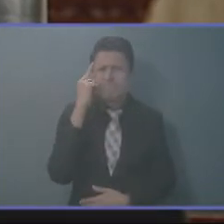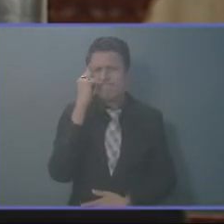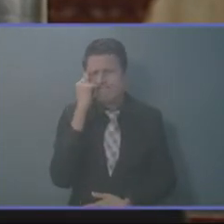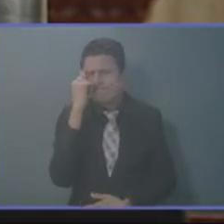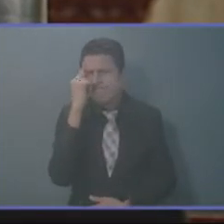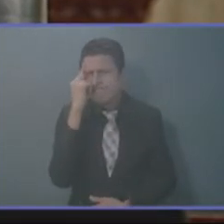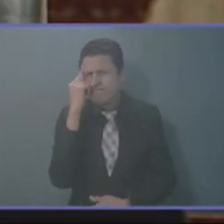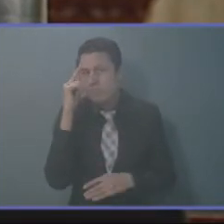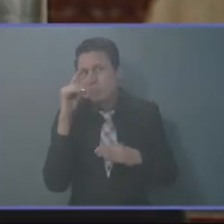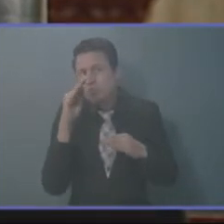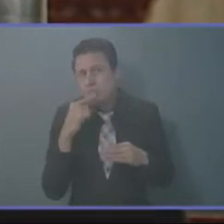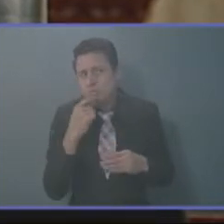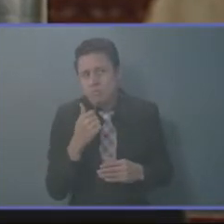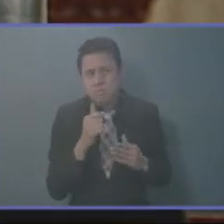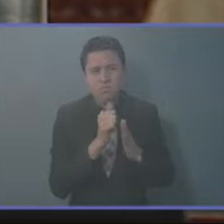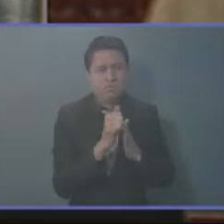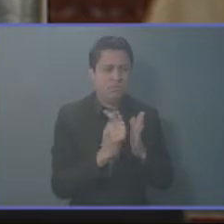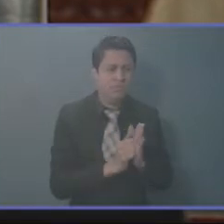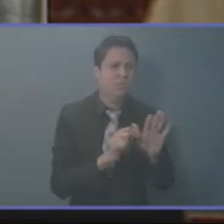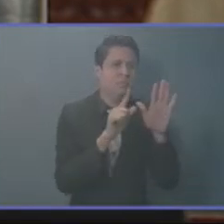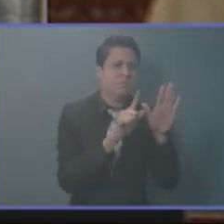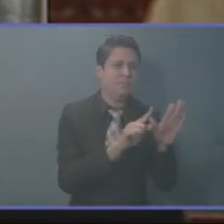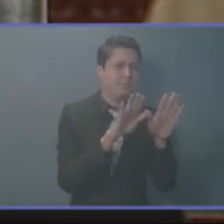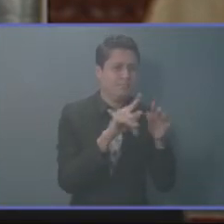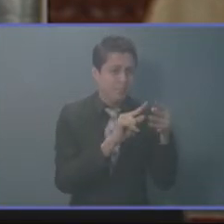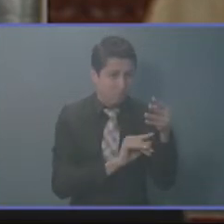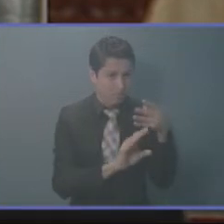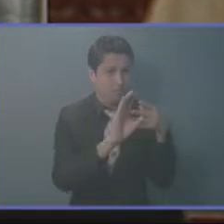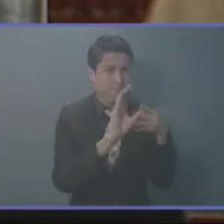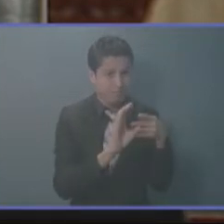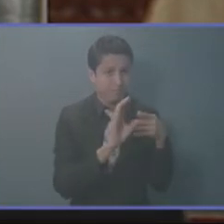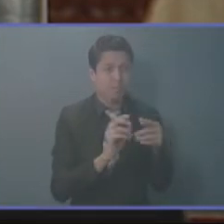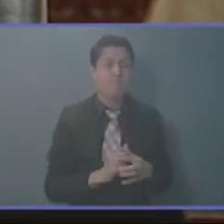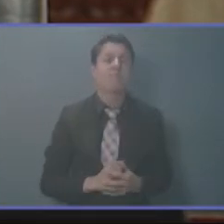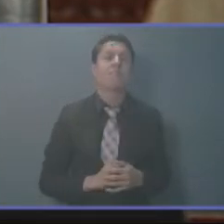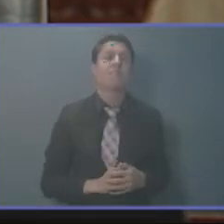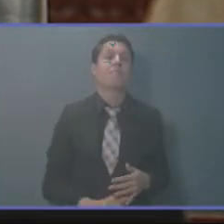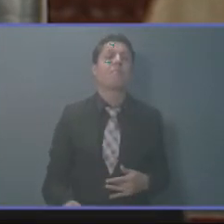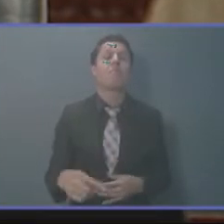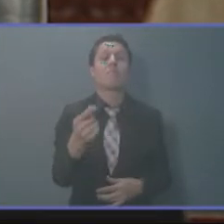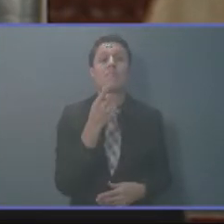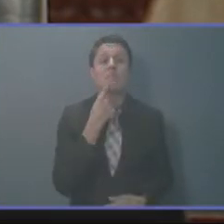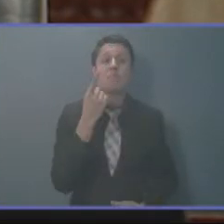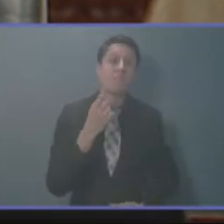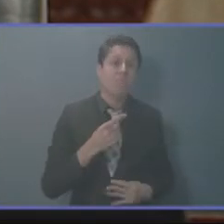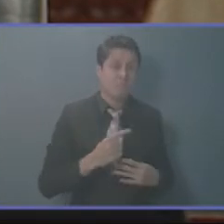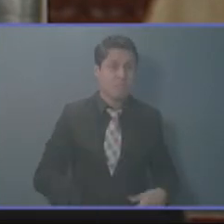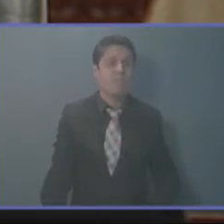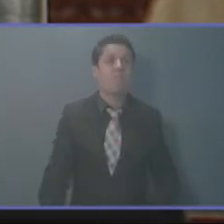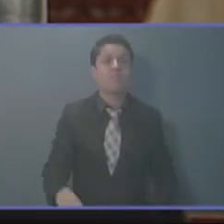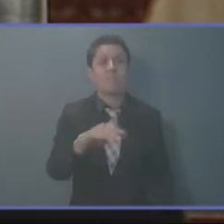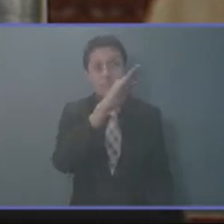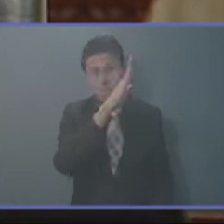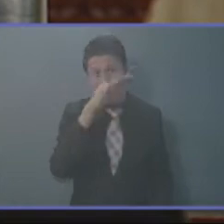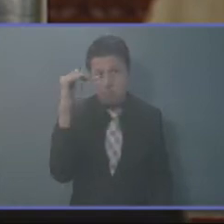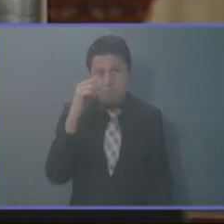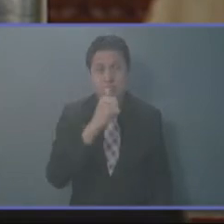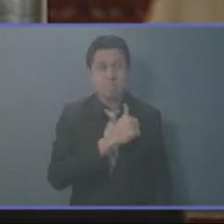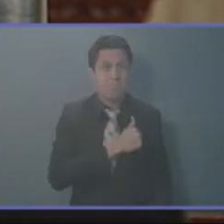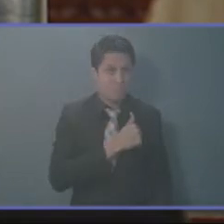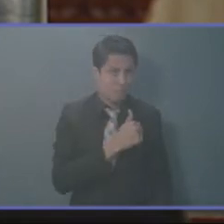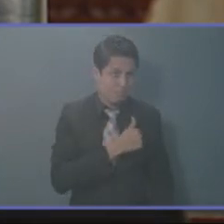conclusión que si bien el artículo 65 de la Constitución de la República prescribe que es deber del Estado